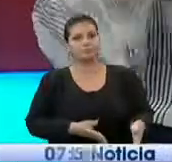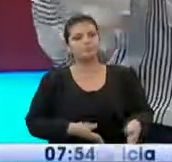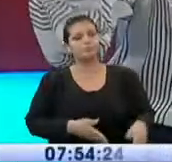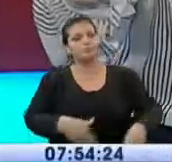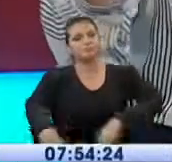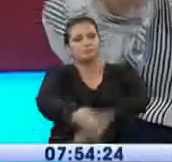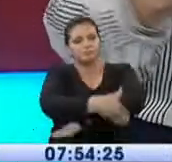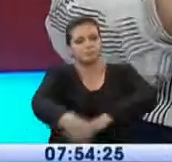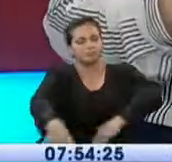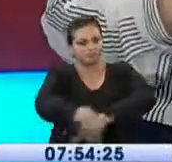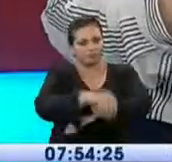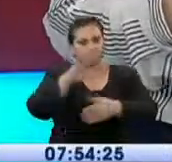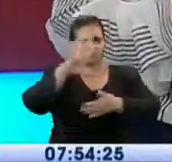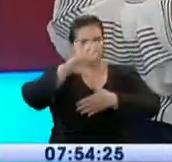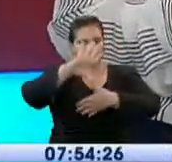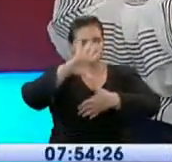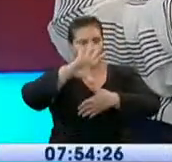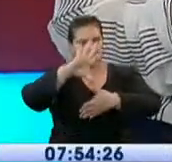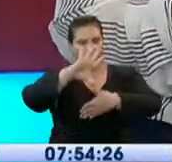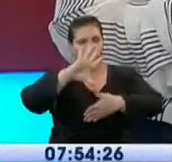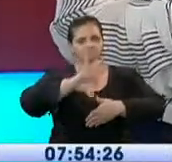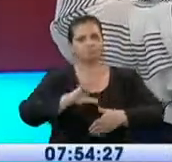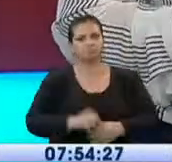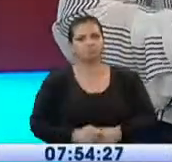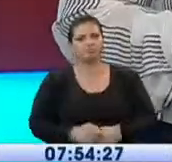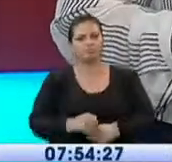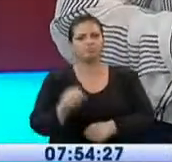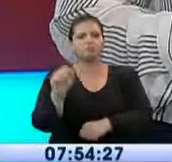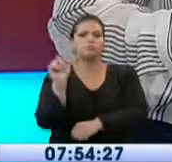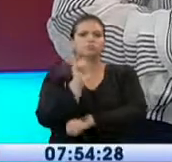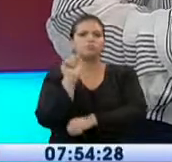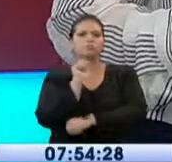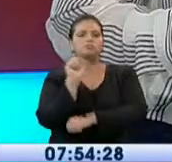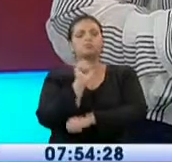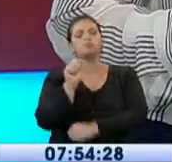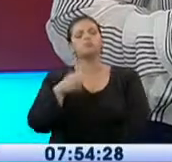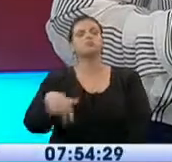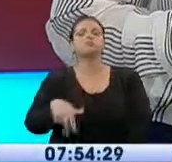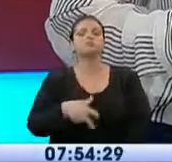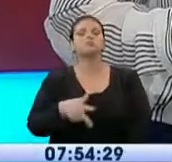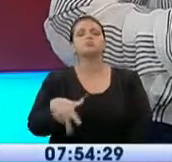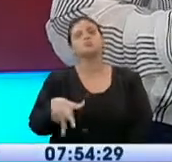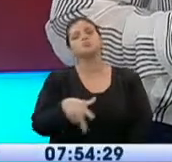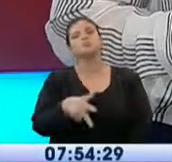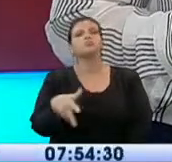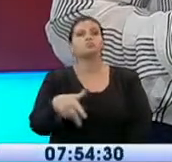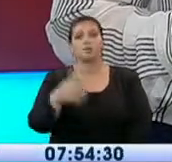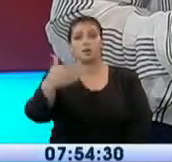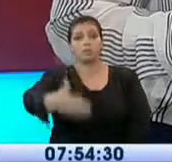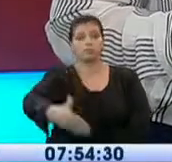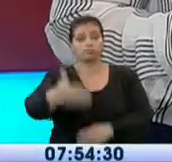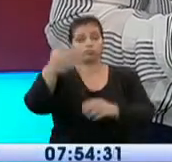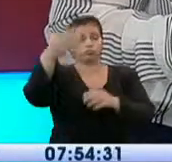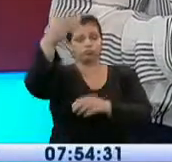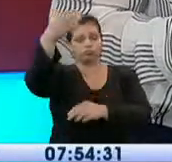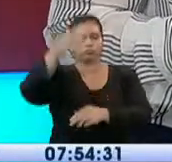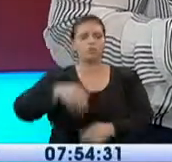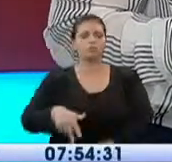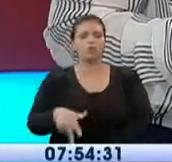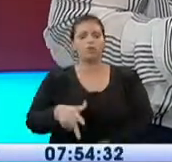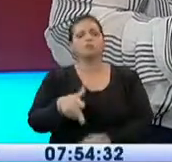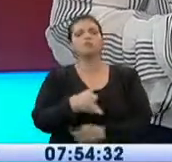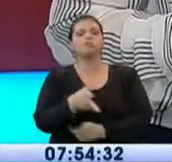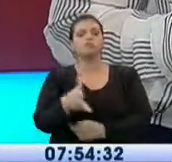al norte de Guayaquil. Un conductor impactó su vehículo contra el muro de un paso a desnivel debido a que explotó una de sus